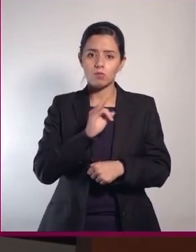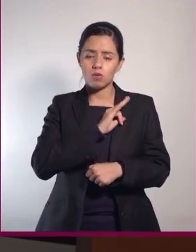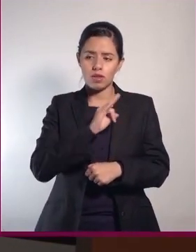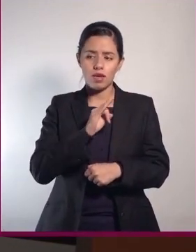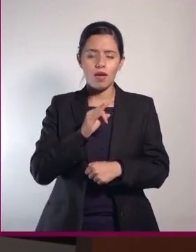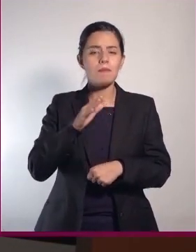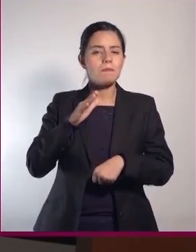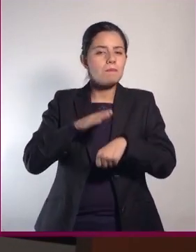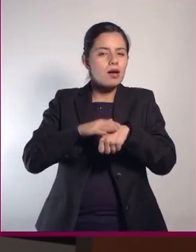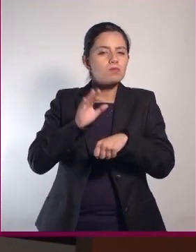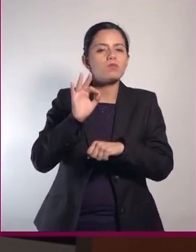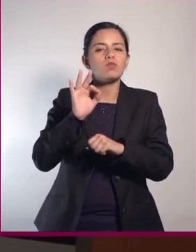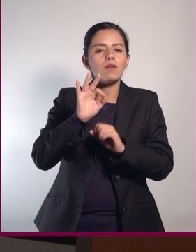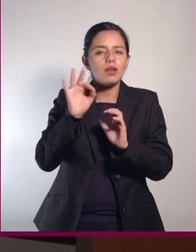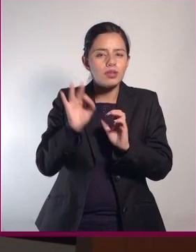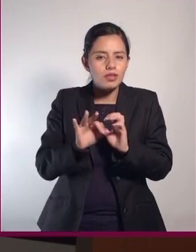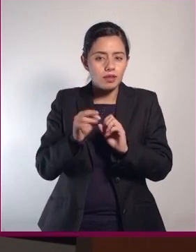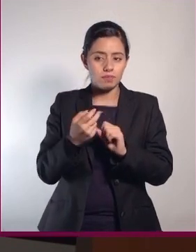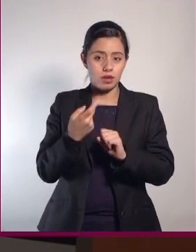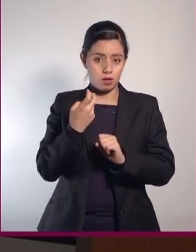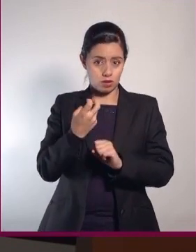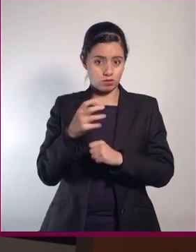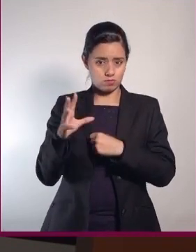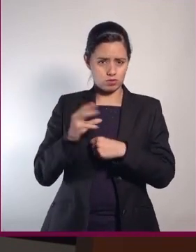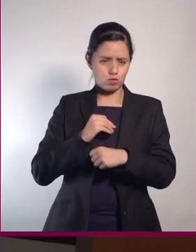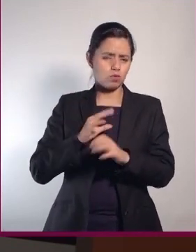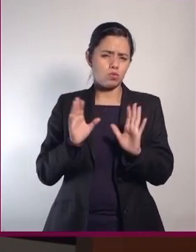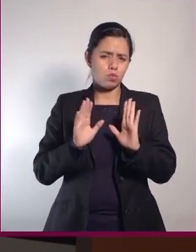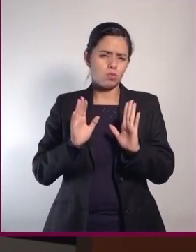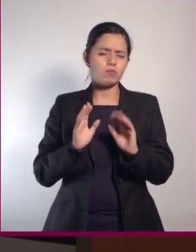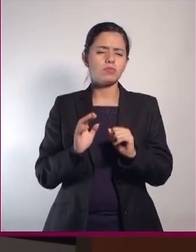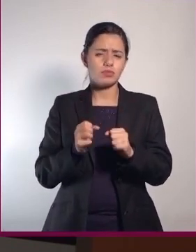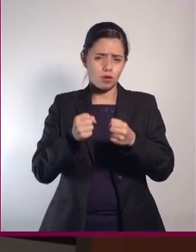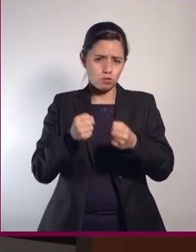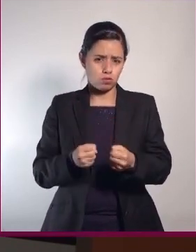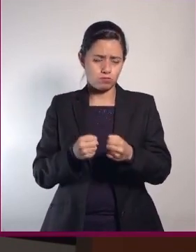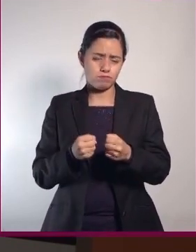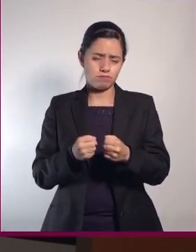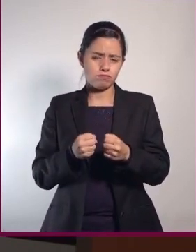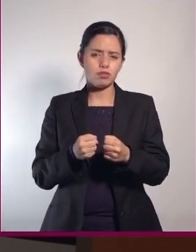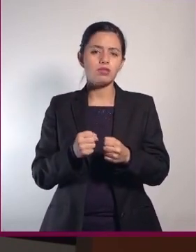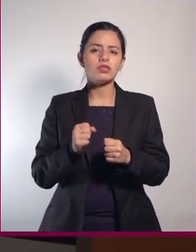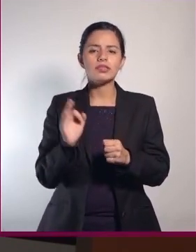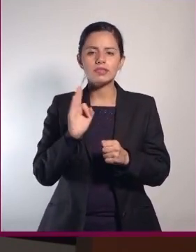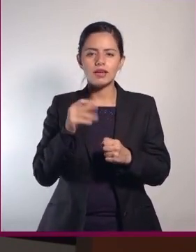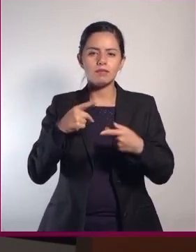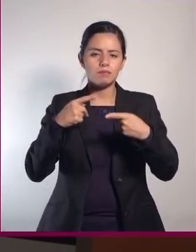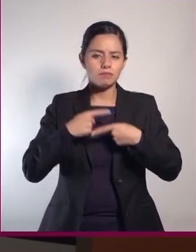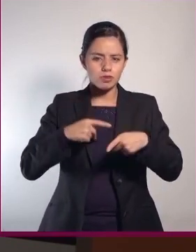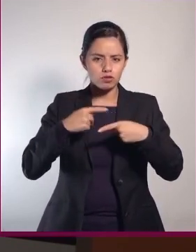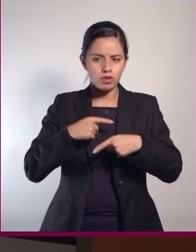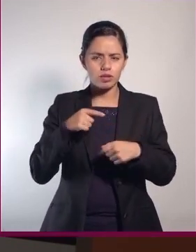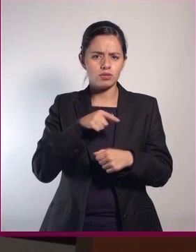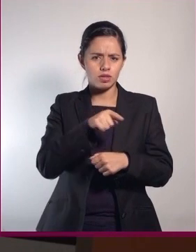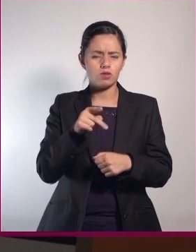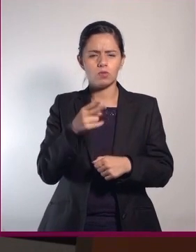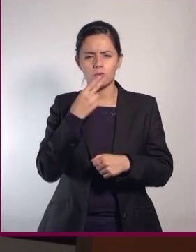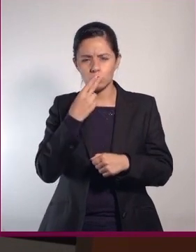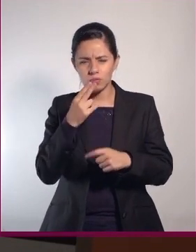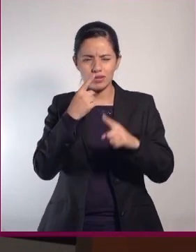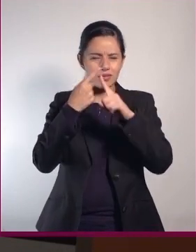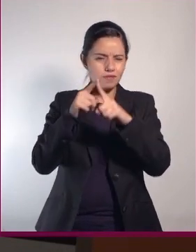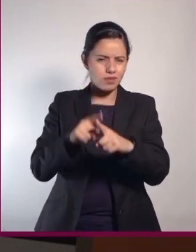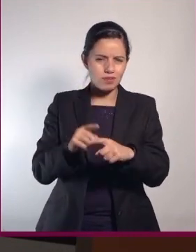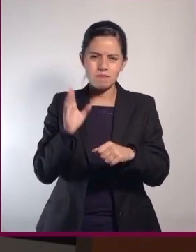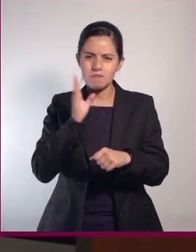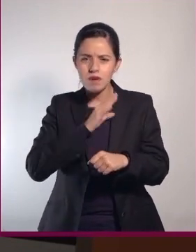causa. Es decir, habrá personas que se expongan a todo esto y no desarrollen cáncer. Sin embargo, la probabilidad es mayor cuando uno se expone a